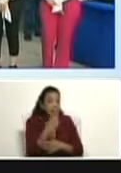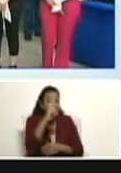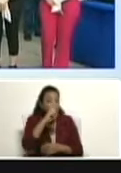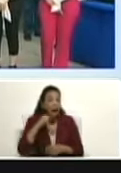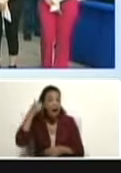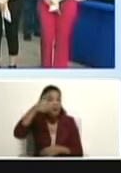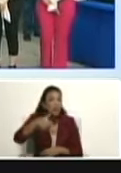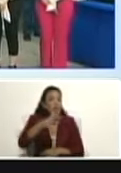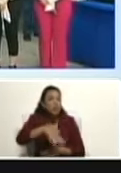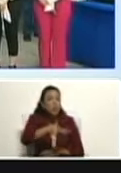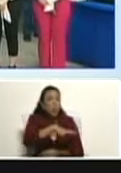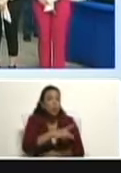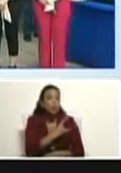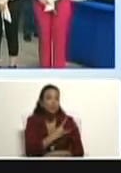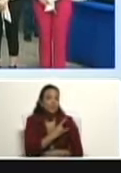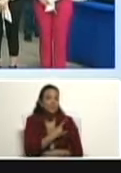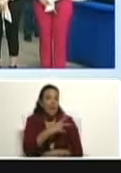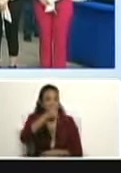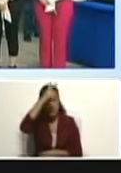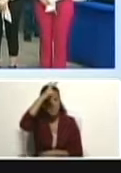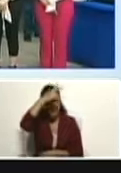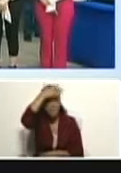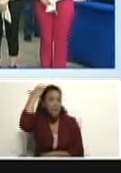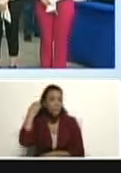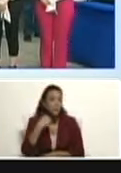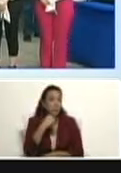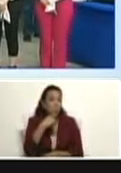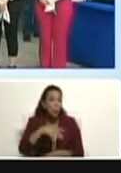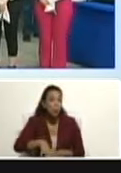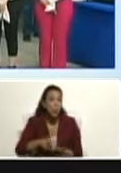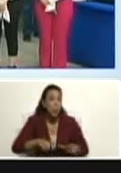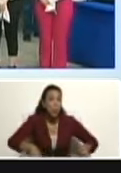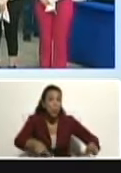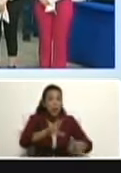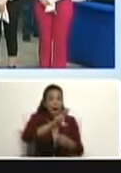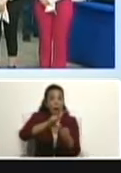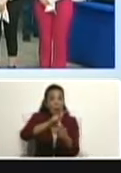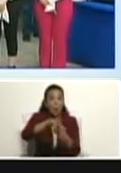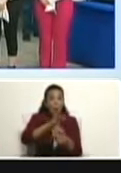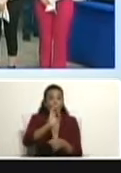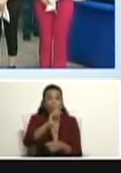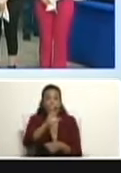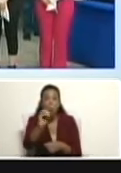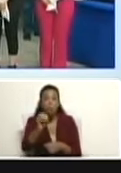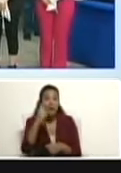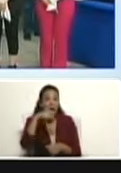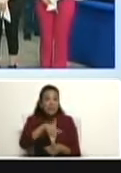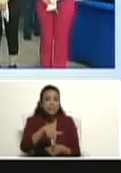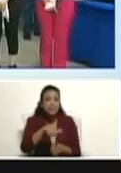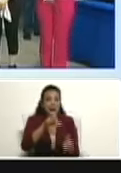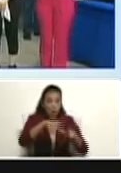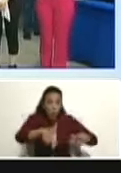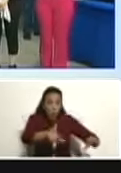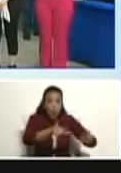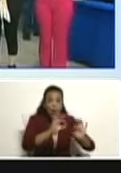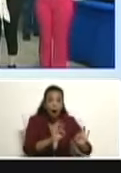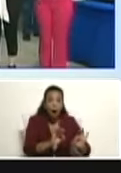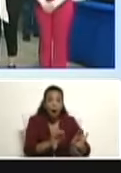años en la Universidad Francisco de Miranda y su sede en Coro. Ahorita allí en ese centro